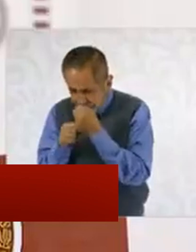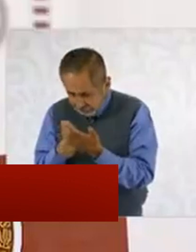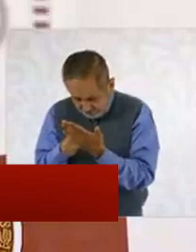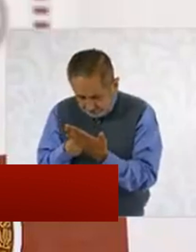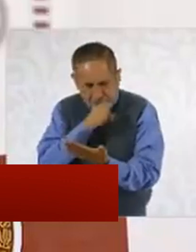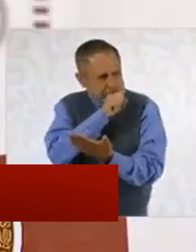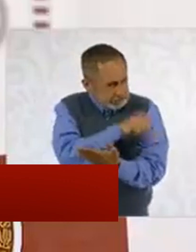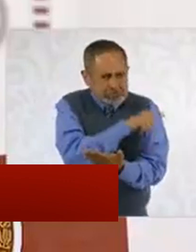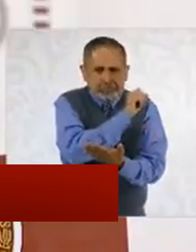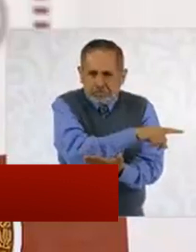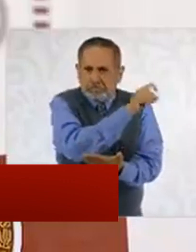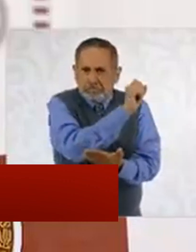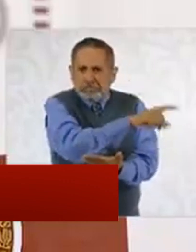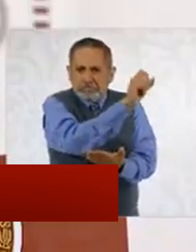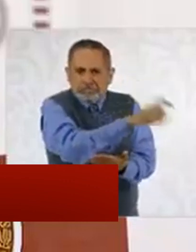es